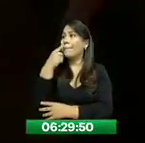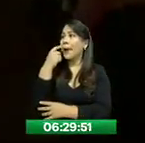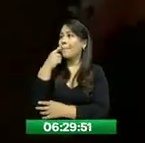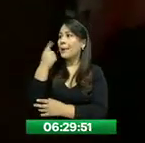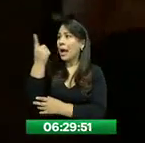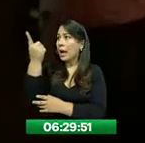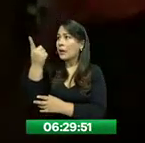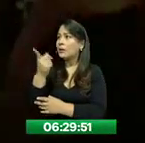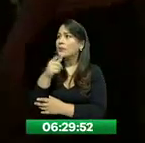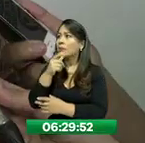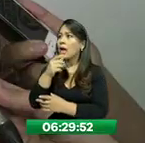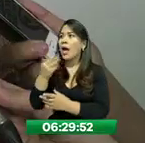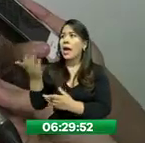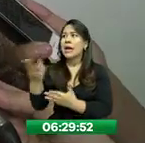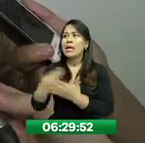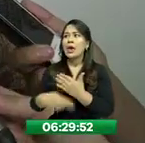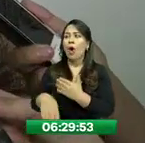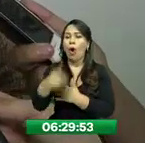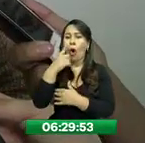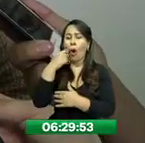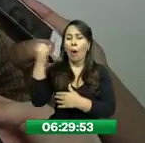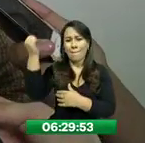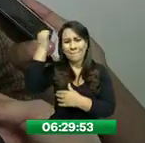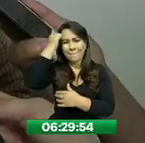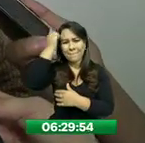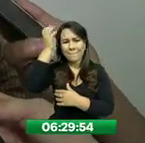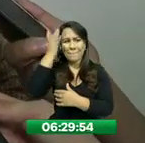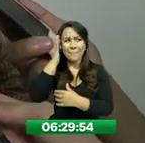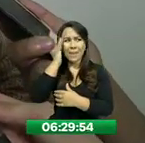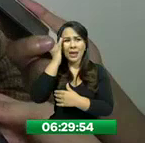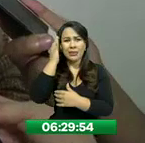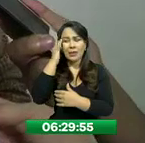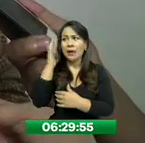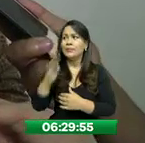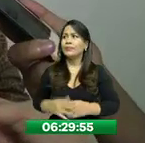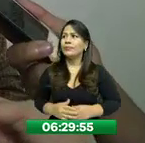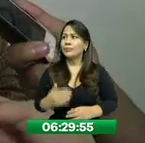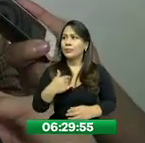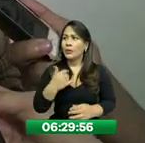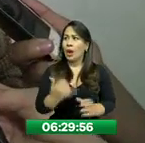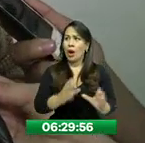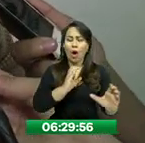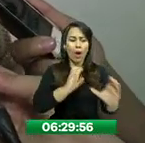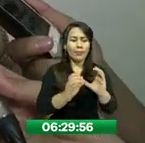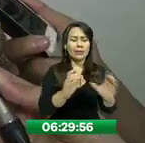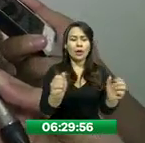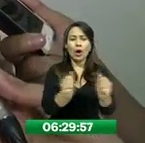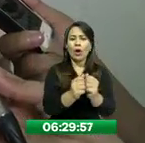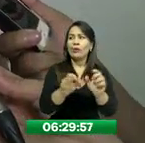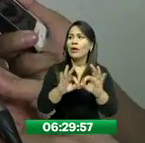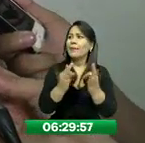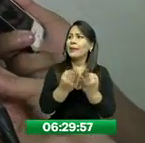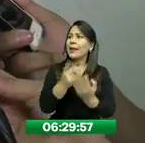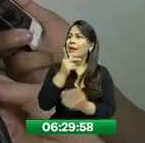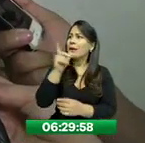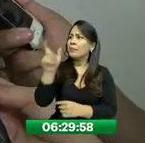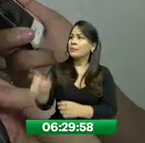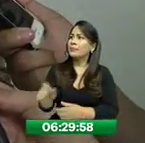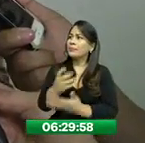de trastornos mentales. En conversación con los familiares nos comentan que la persona que se encuentra